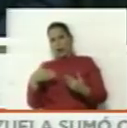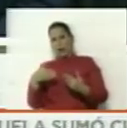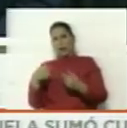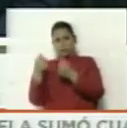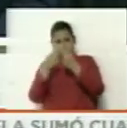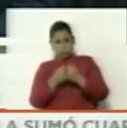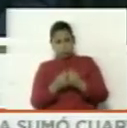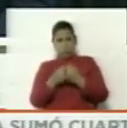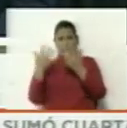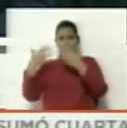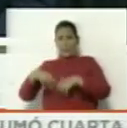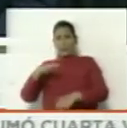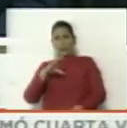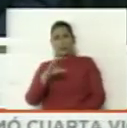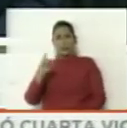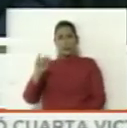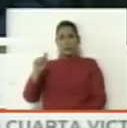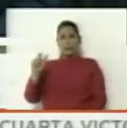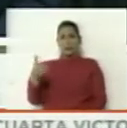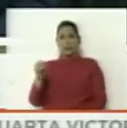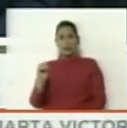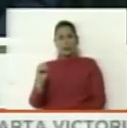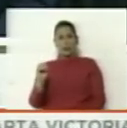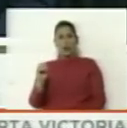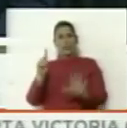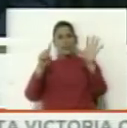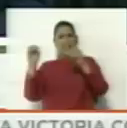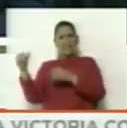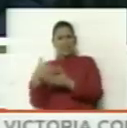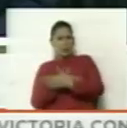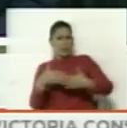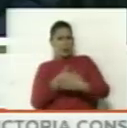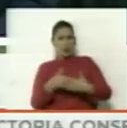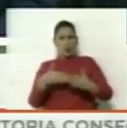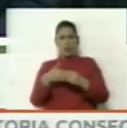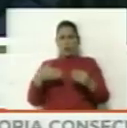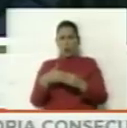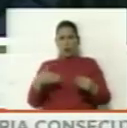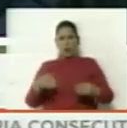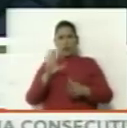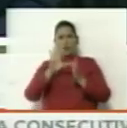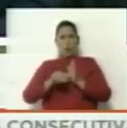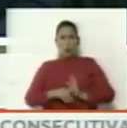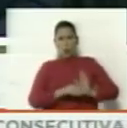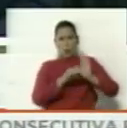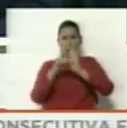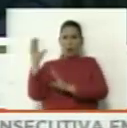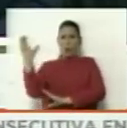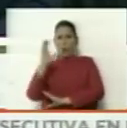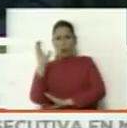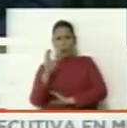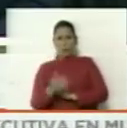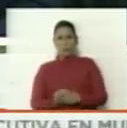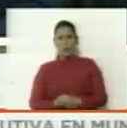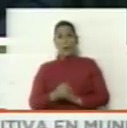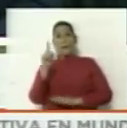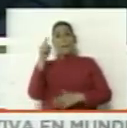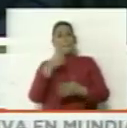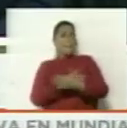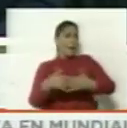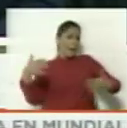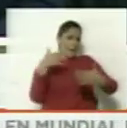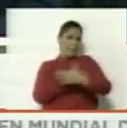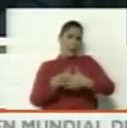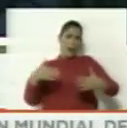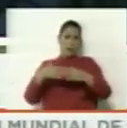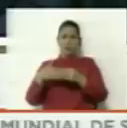los 600 millones de dólares que nos están robando con la empresa Monómeros en Colombia. Con los miles de millones de dólares que